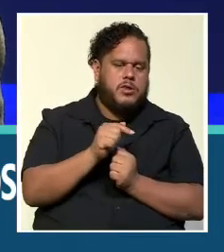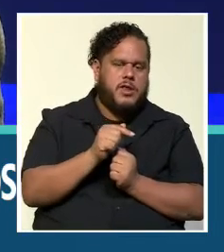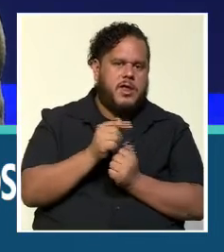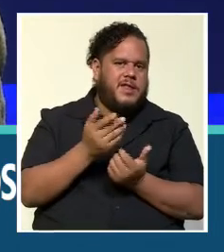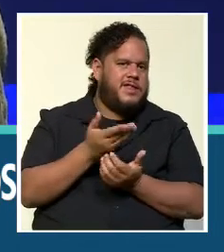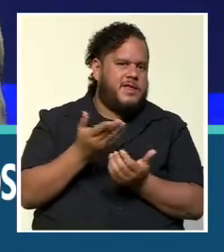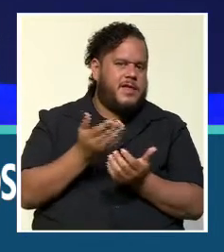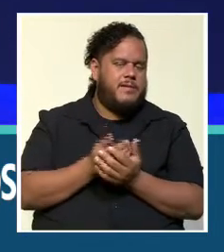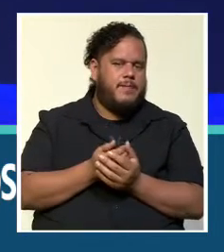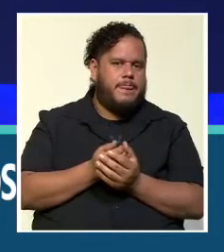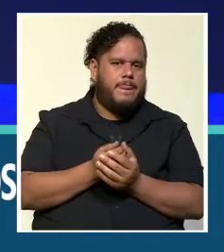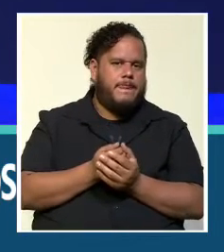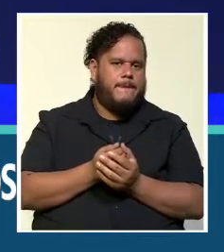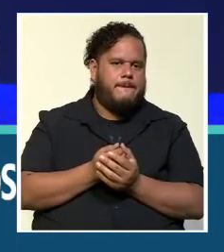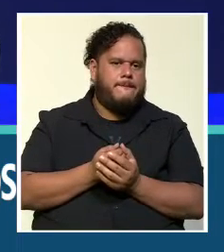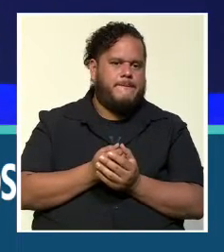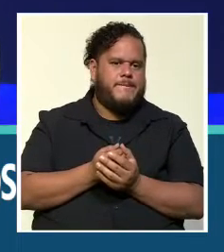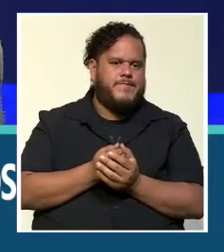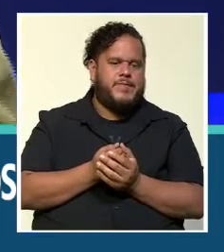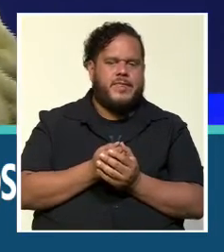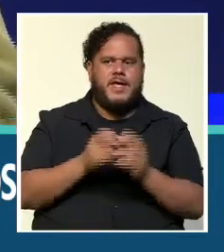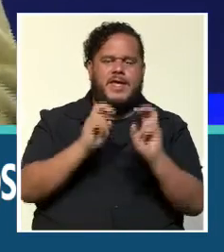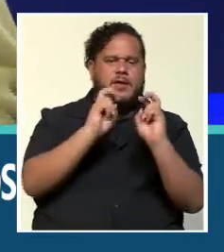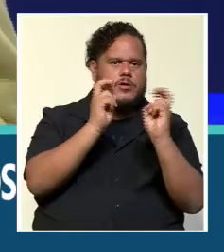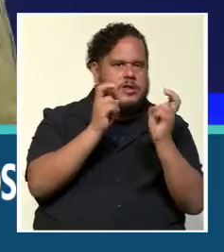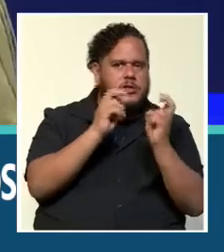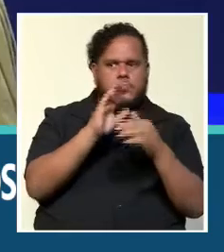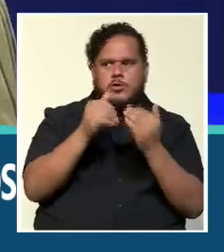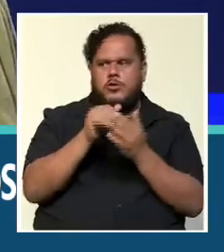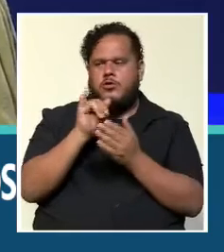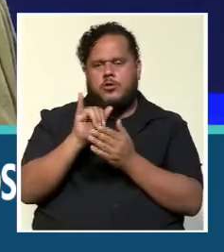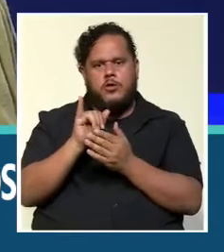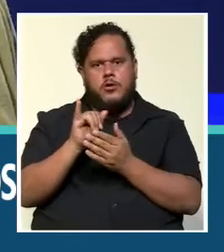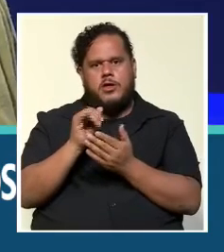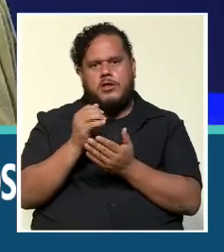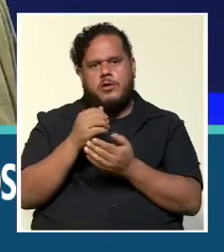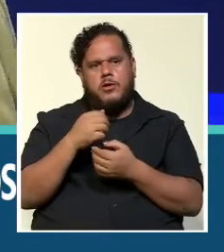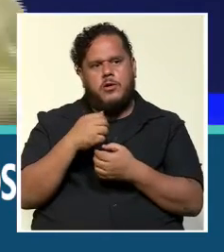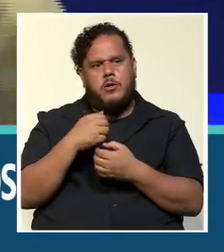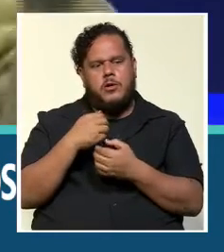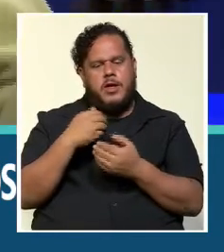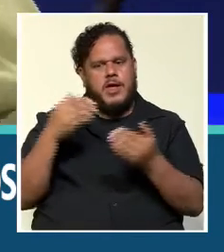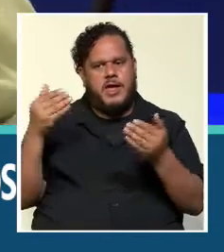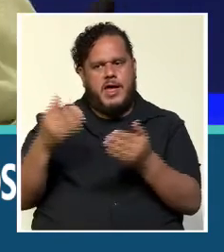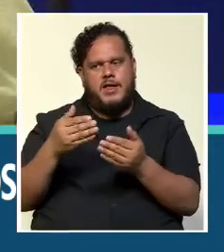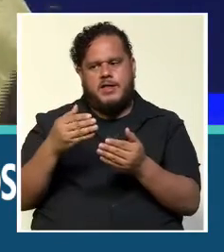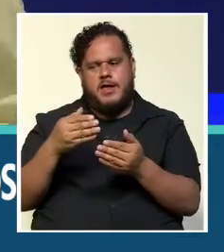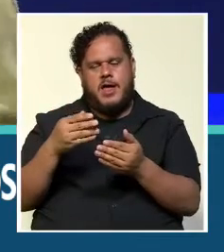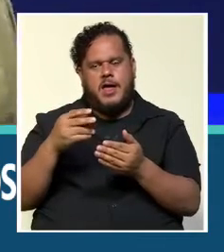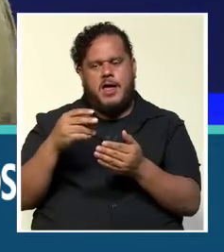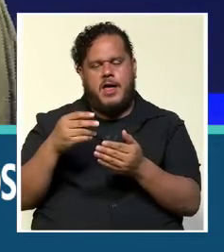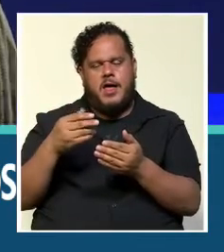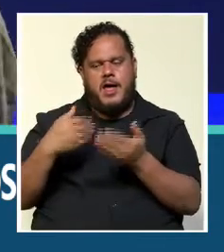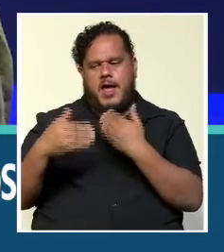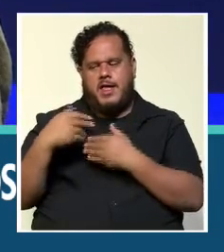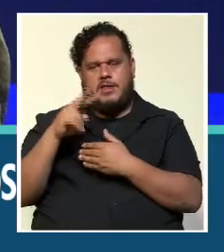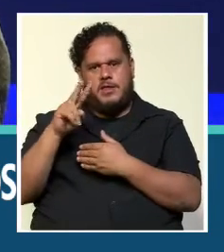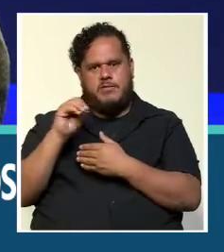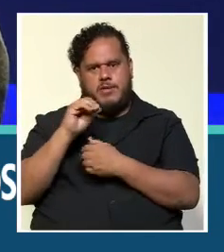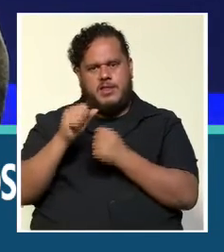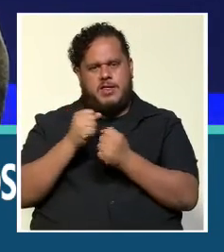incluso los títulos, toda esa alusión hacia hace 20 años también, o sea,